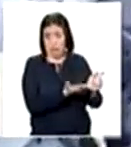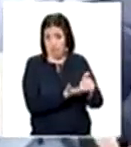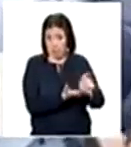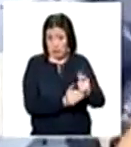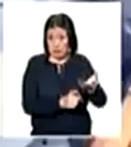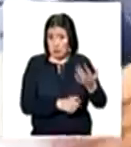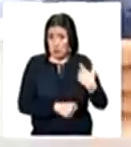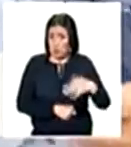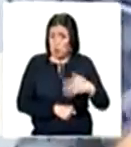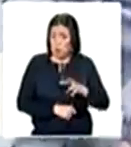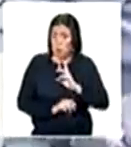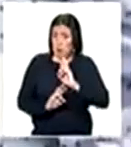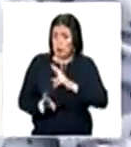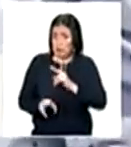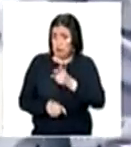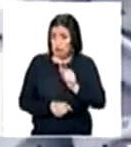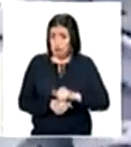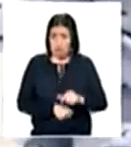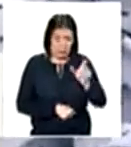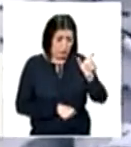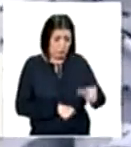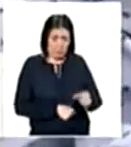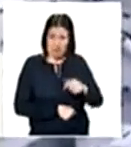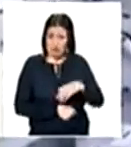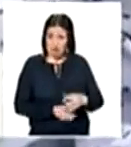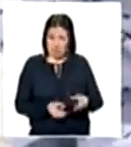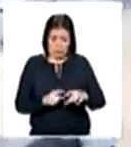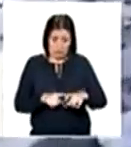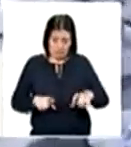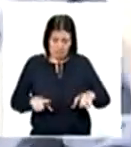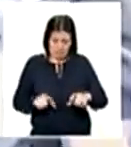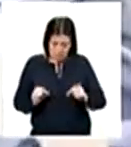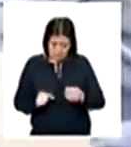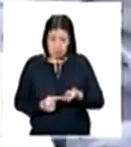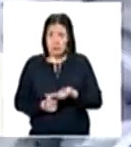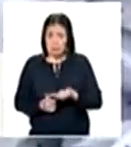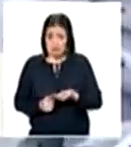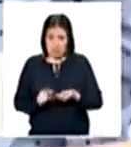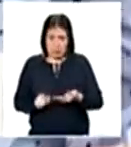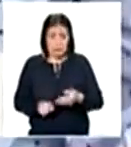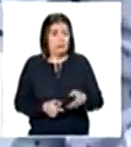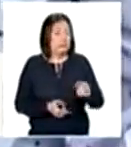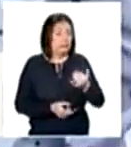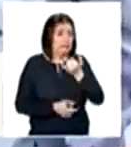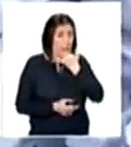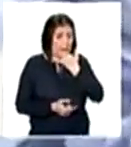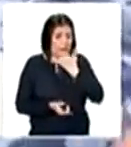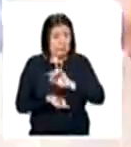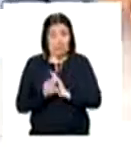la sorprendente respuesta, una persona le alcanzó un papel a Roseló y corrigió su error.